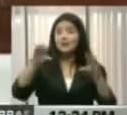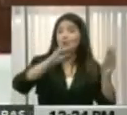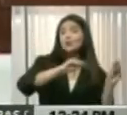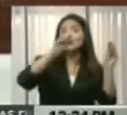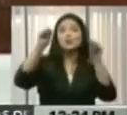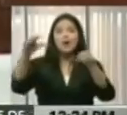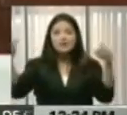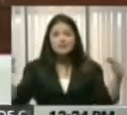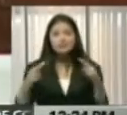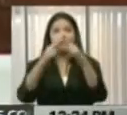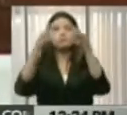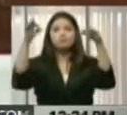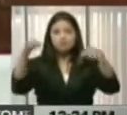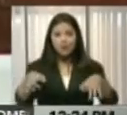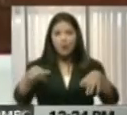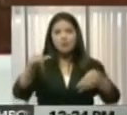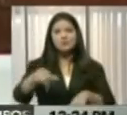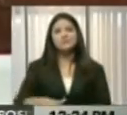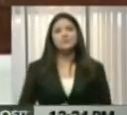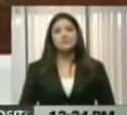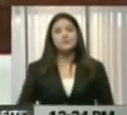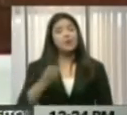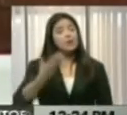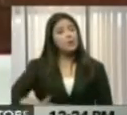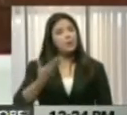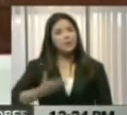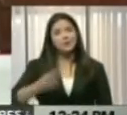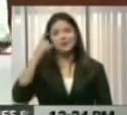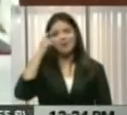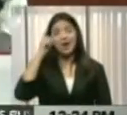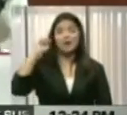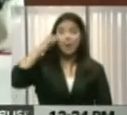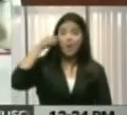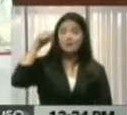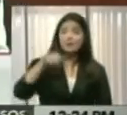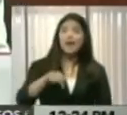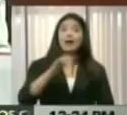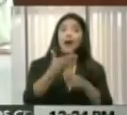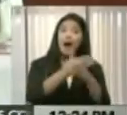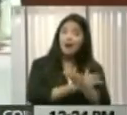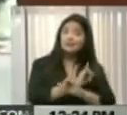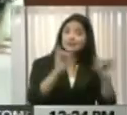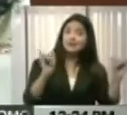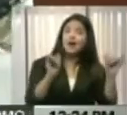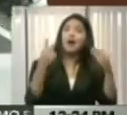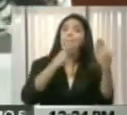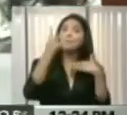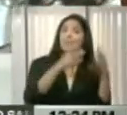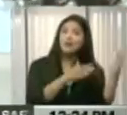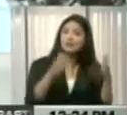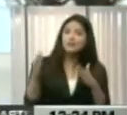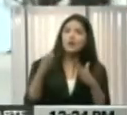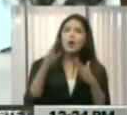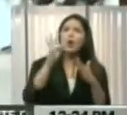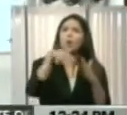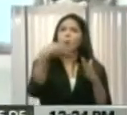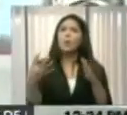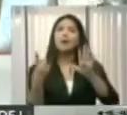este encuentro histórico. Hoy también pues un día importante. Recordemos que ya ellos habían planificado una agenda con